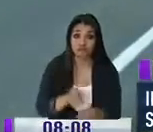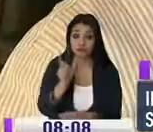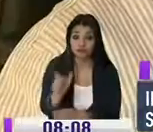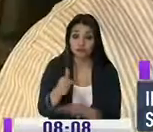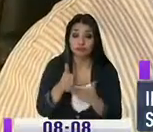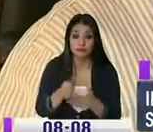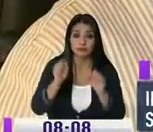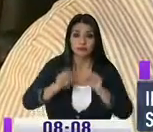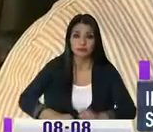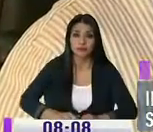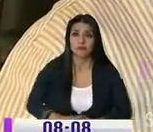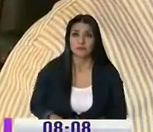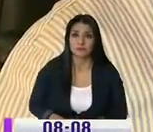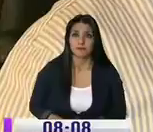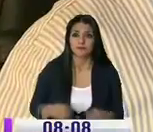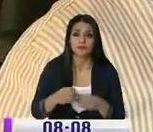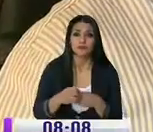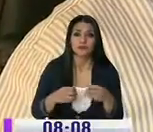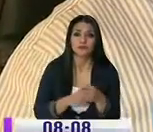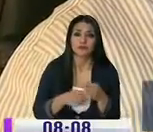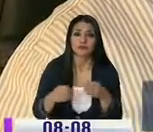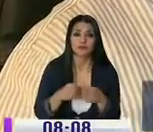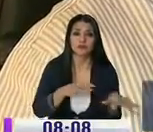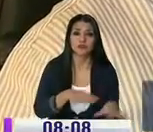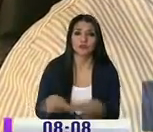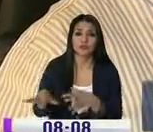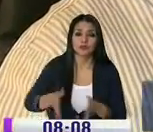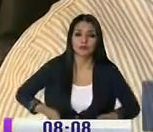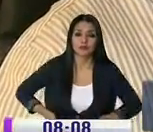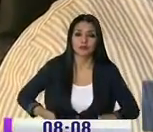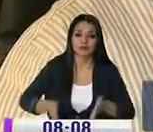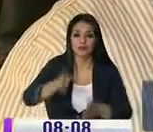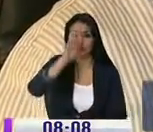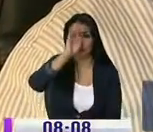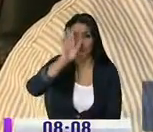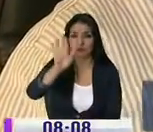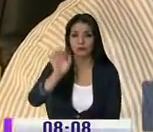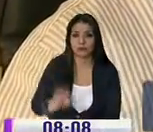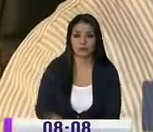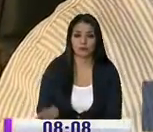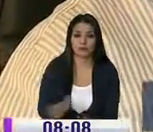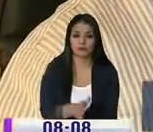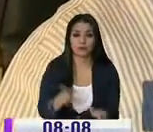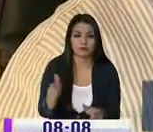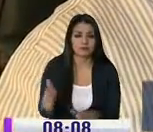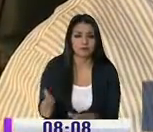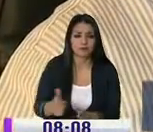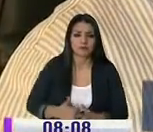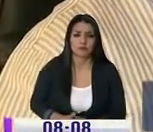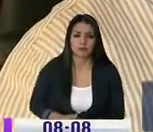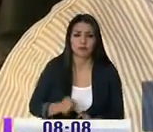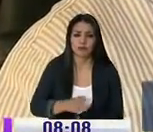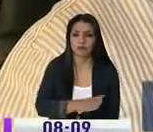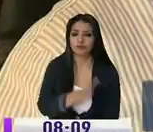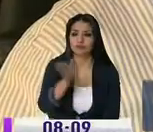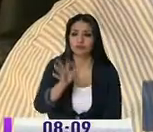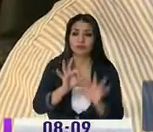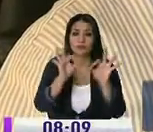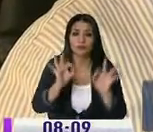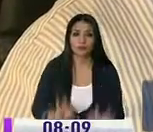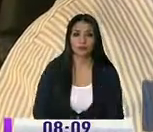beneficio. Directamente en las oficinas de la Coordinación de la Autopista General Rumiñahui, en las actuales instalaciones, pueden acercarse, el formulario